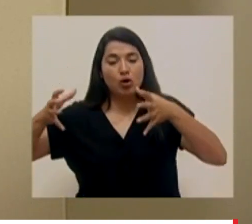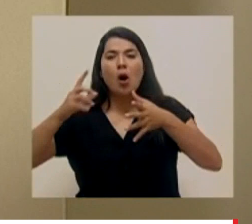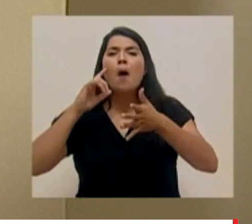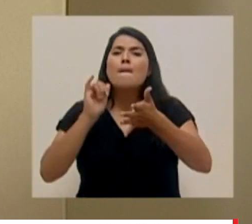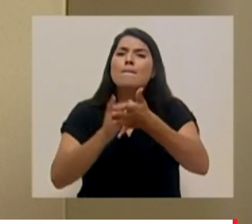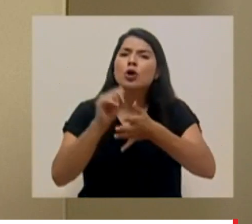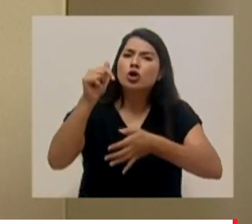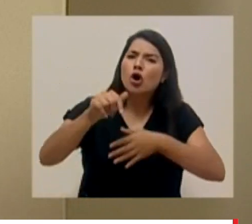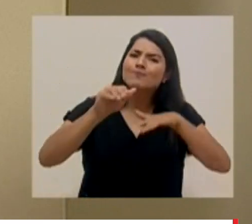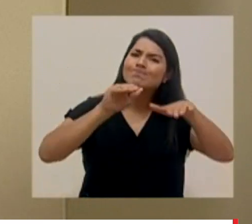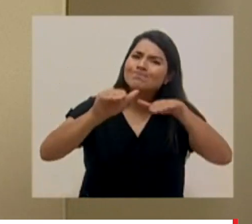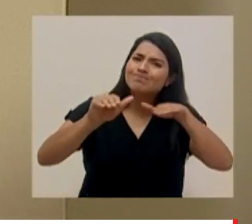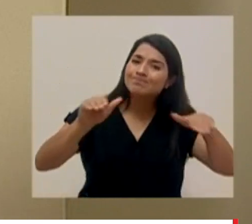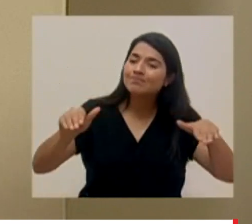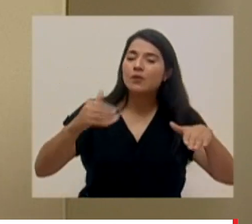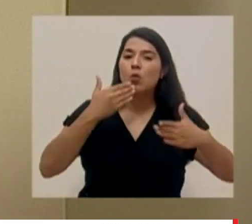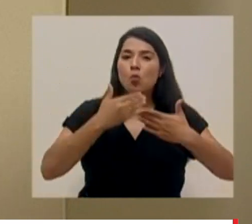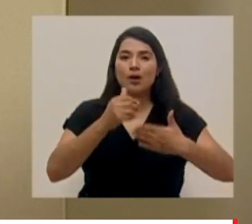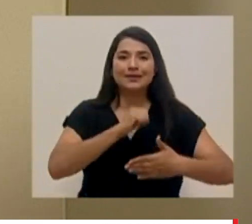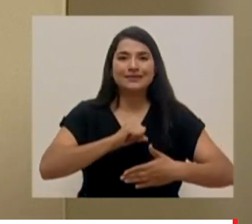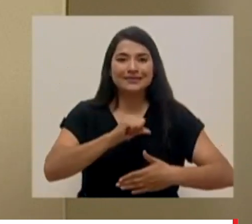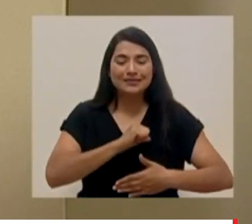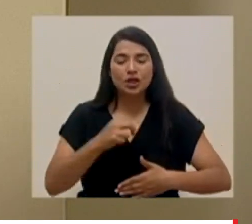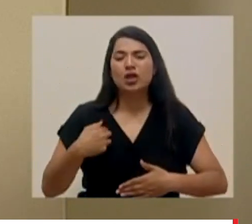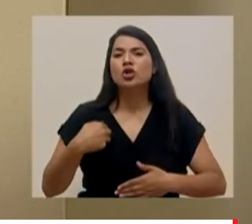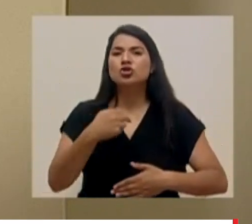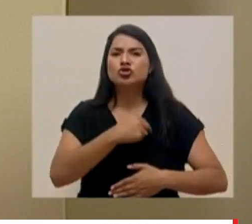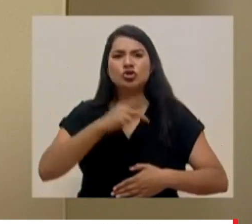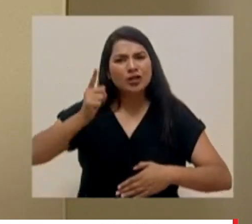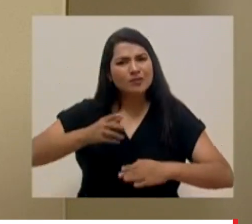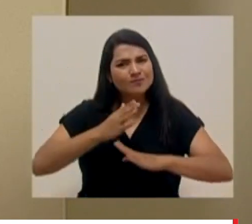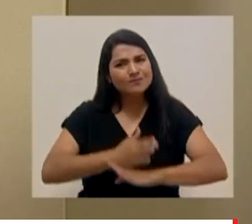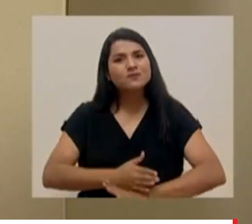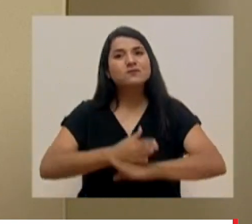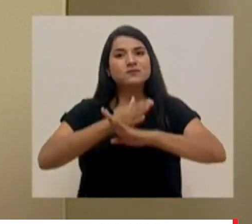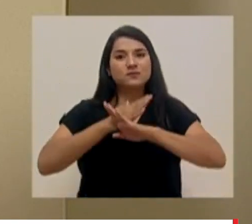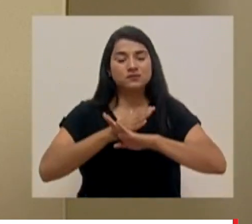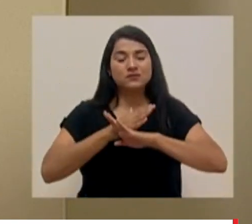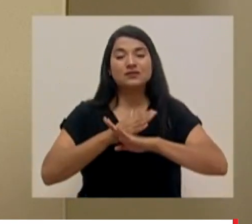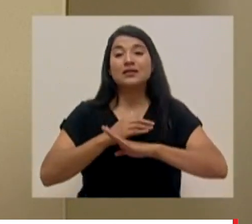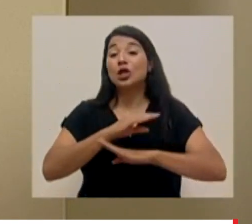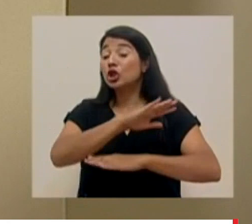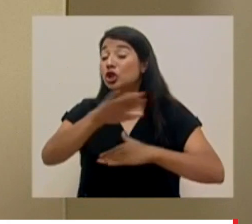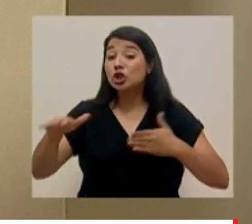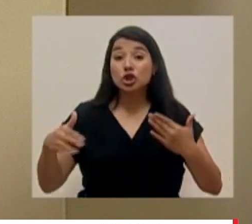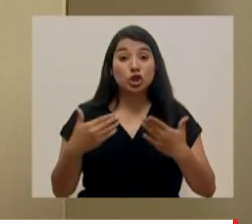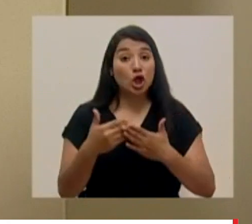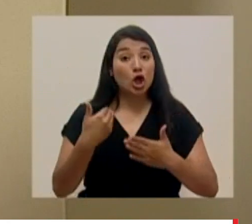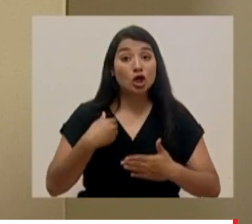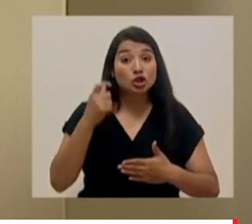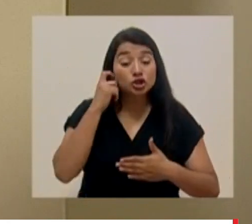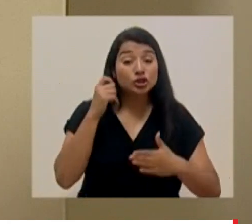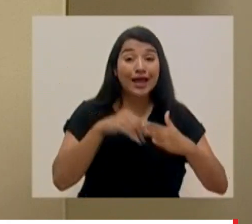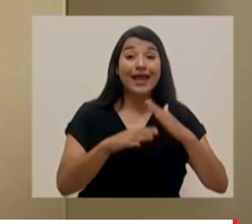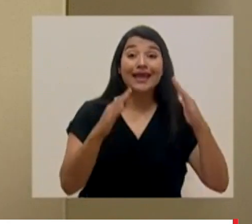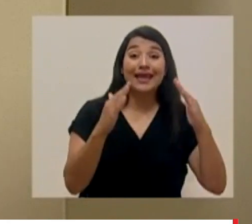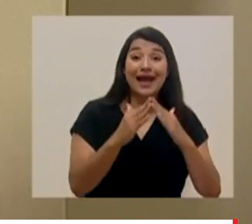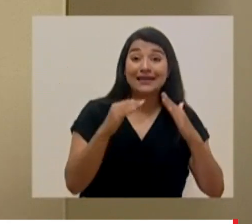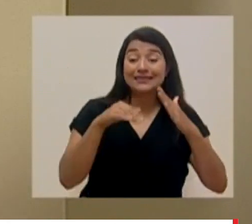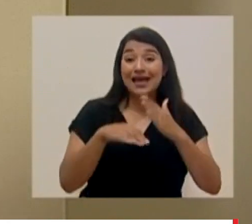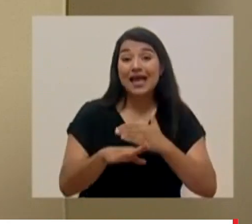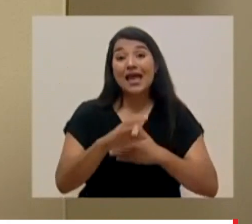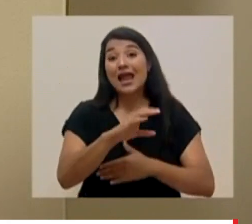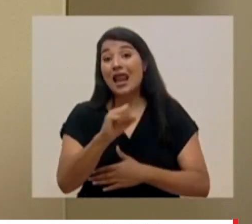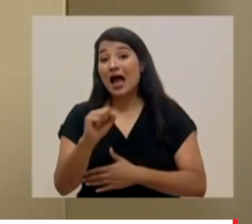acción, el llamado a que tenemos que subir nuestro juego de lo que estamos haciendo todos, en la casa, en la